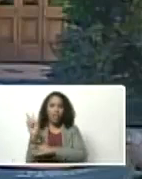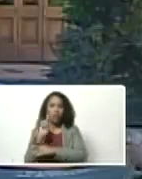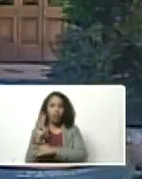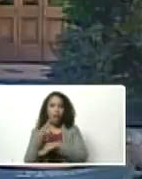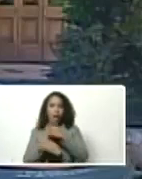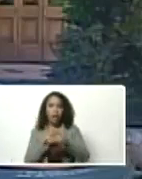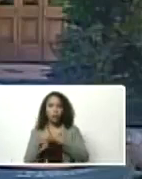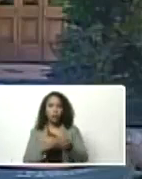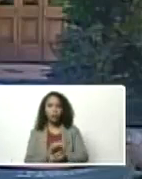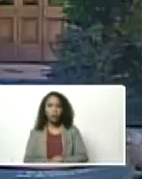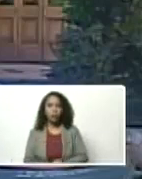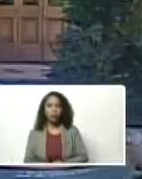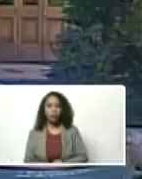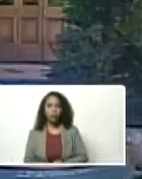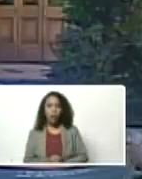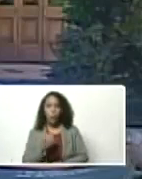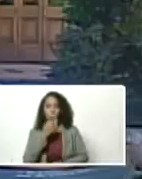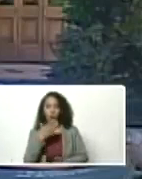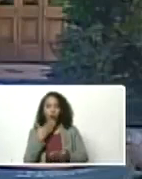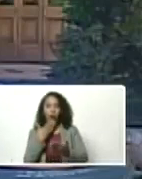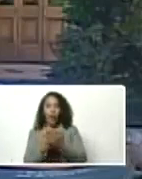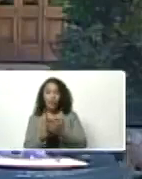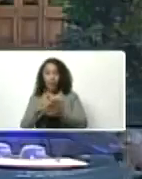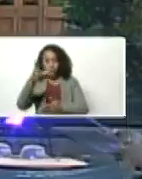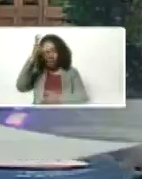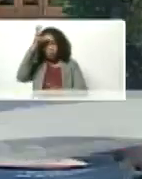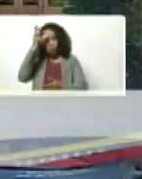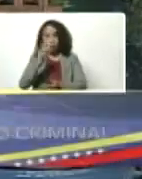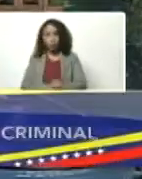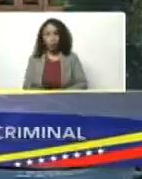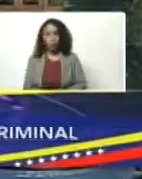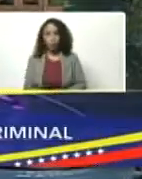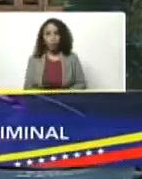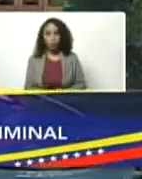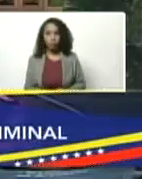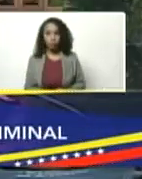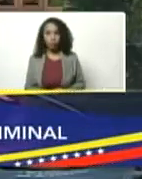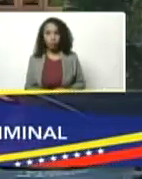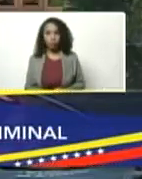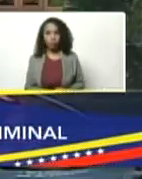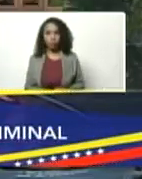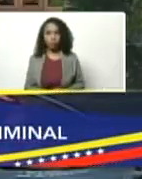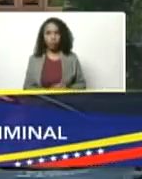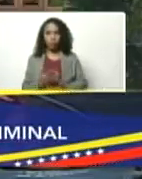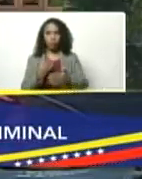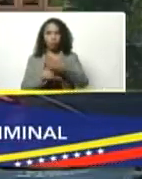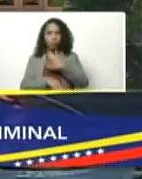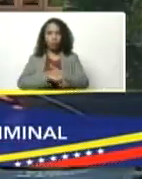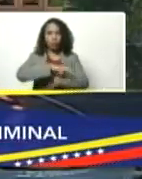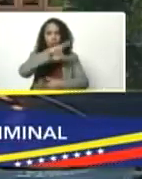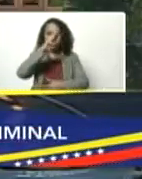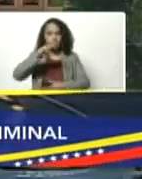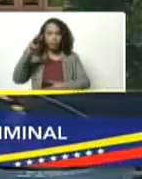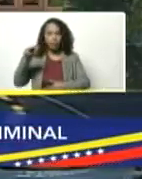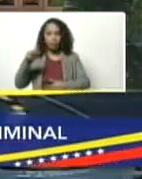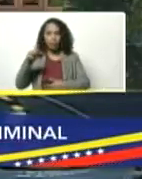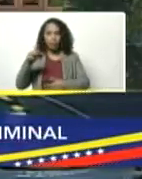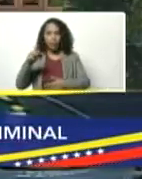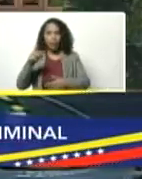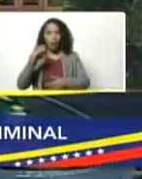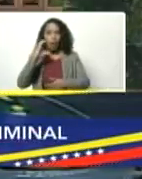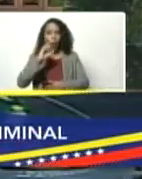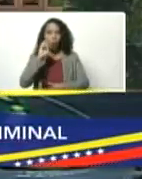ha tomado. Bueno, muchas gracias a Falcón. Nos vamos por la montaña de las